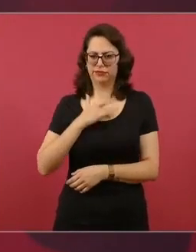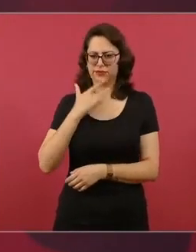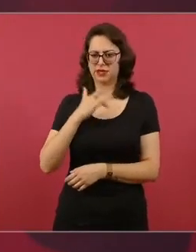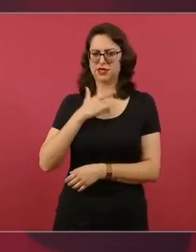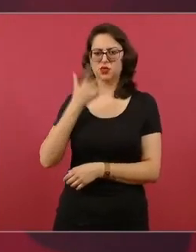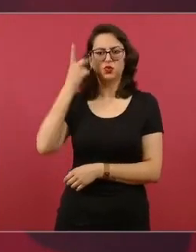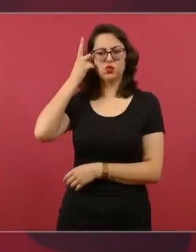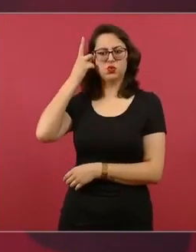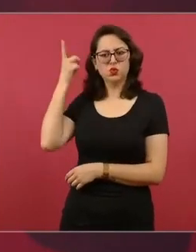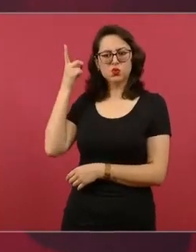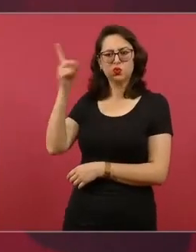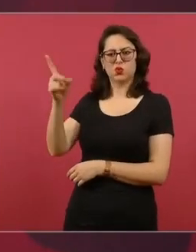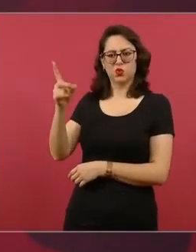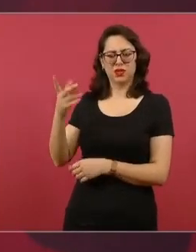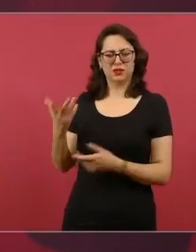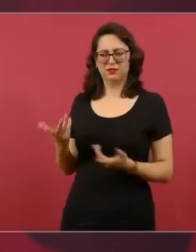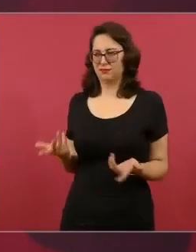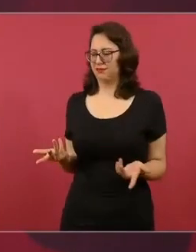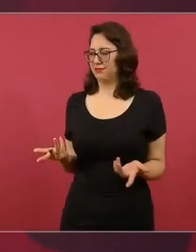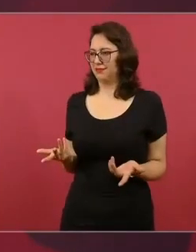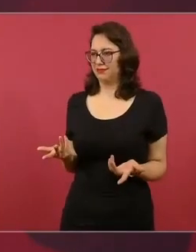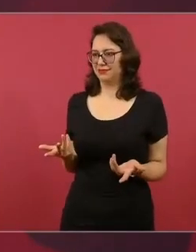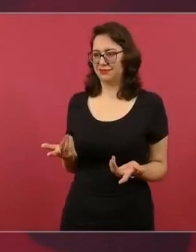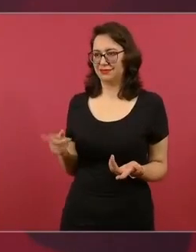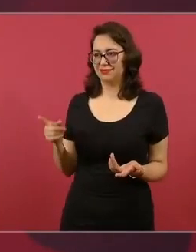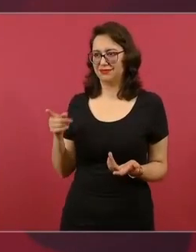culturales de otros países.